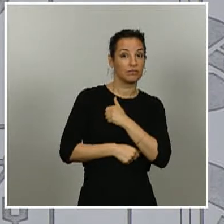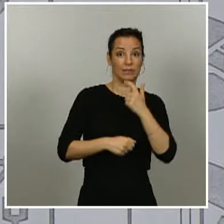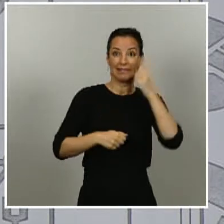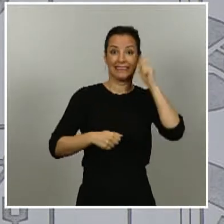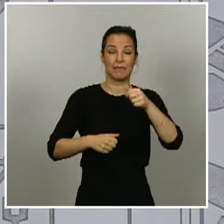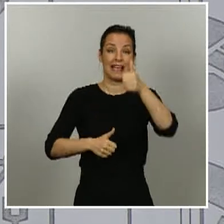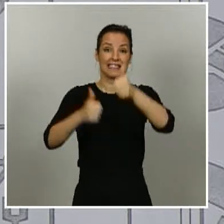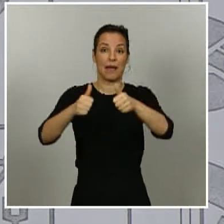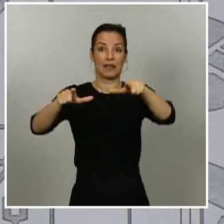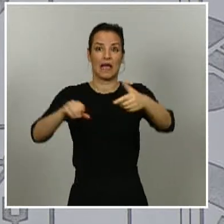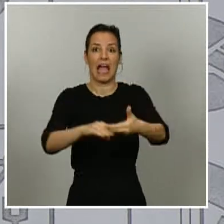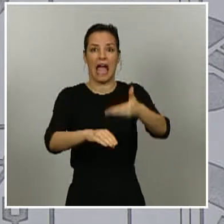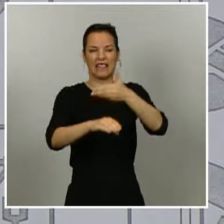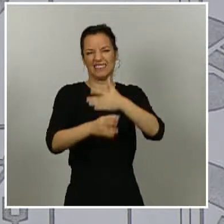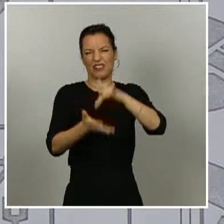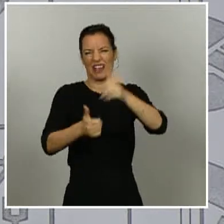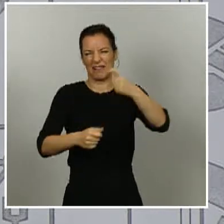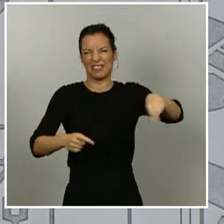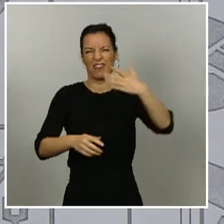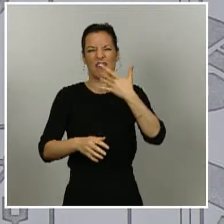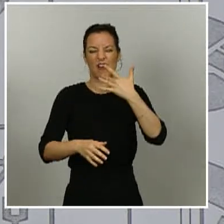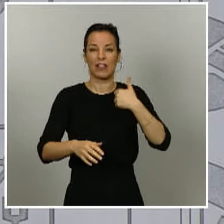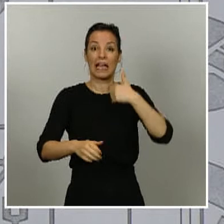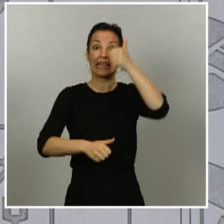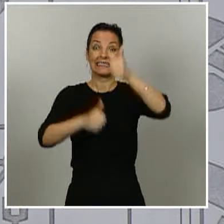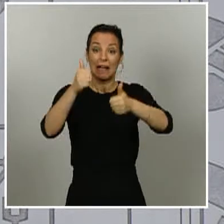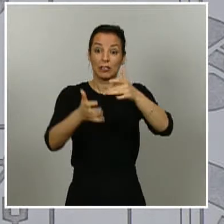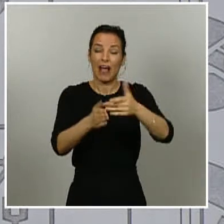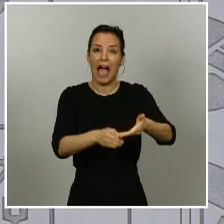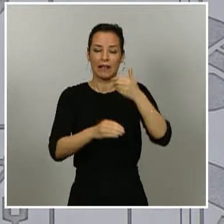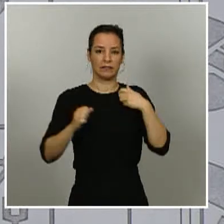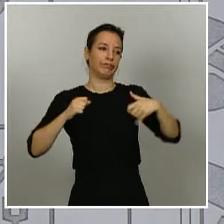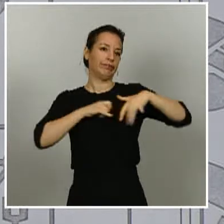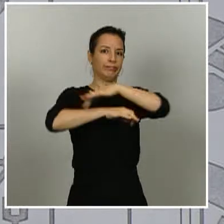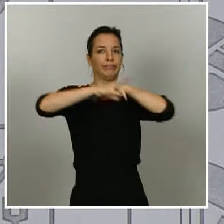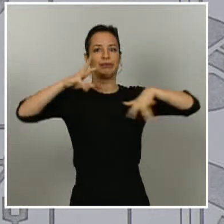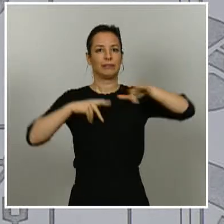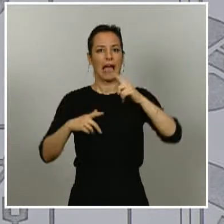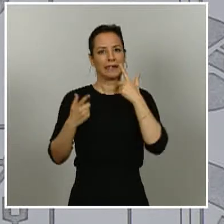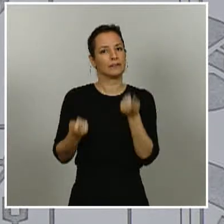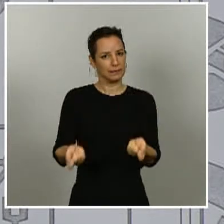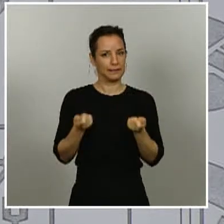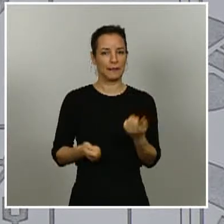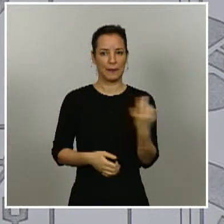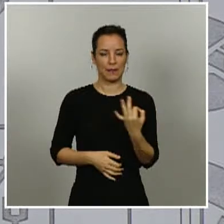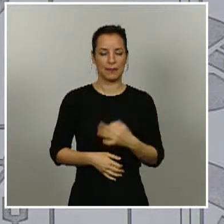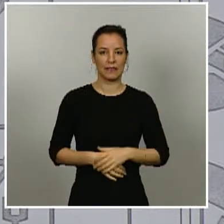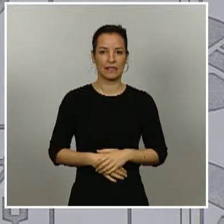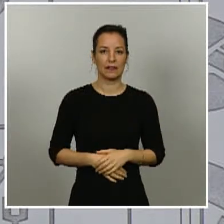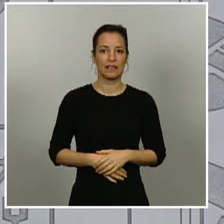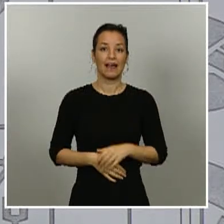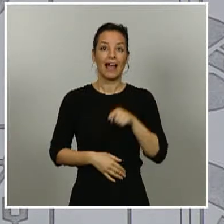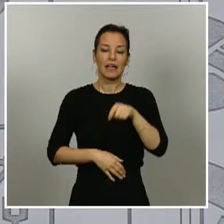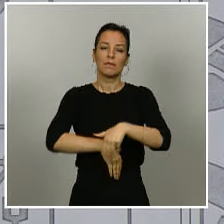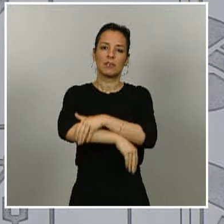hecho exámenes conocemos previos a la entrada. Yo esto creo que es una cuestión que tiene que establecer o que proponer el Ministerio de